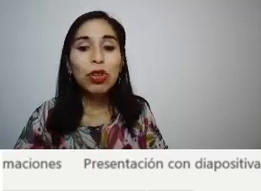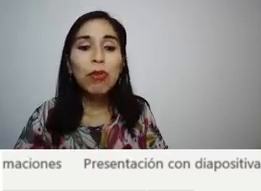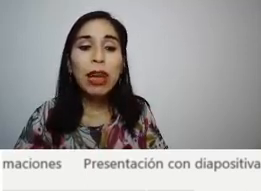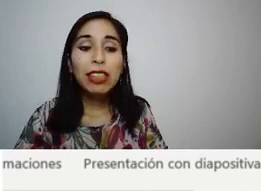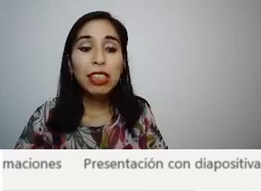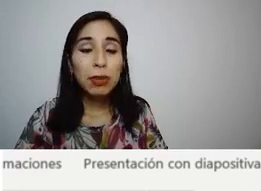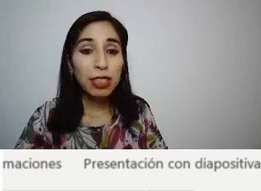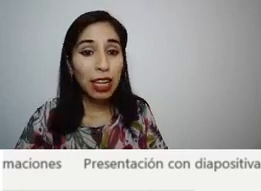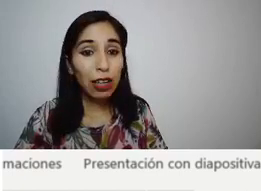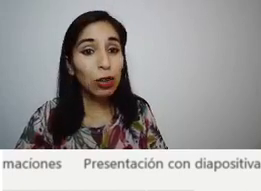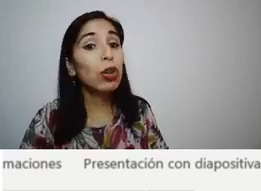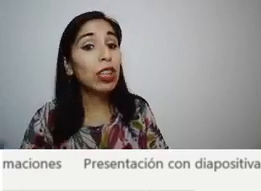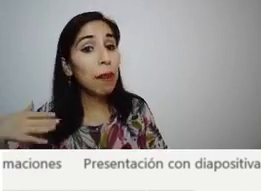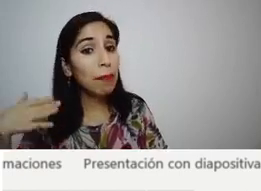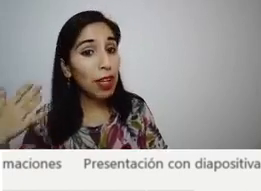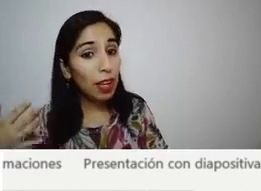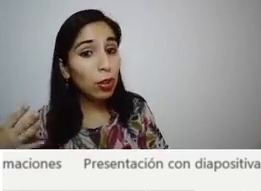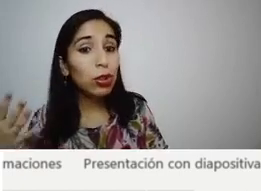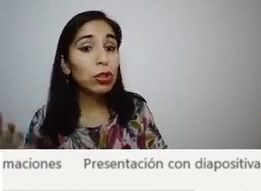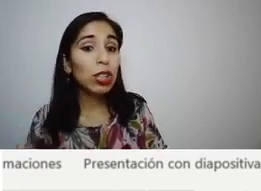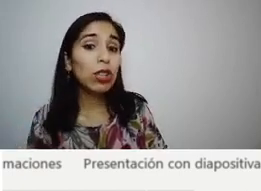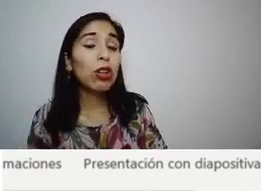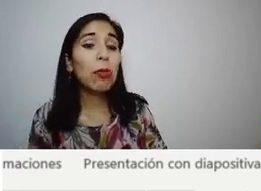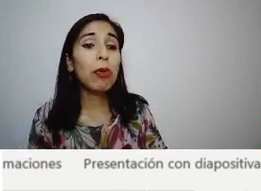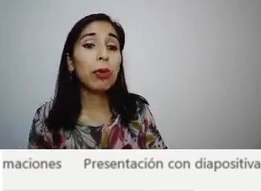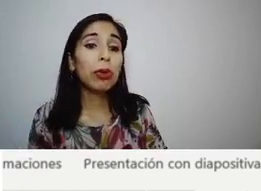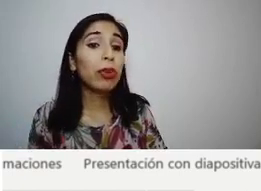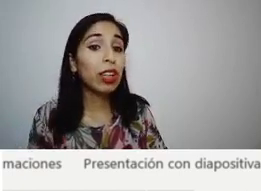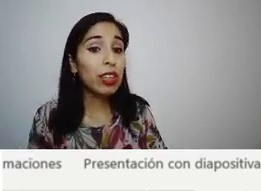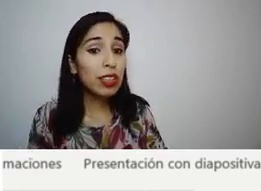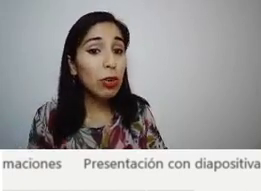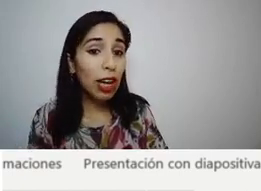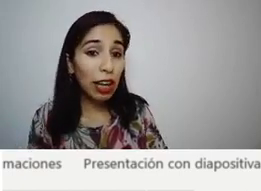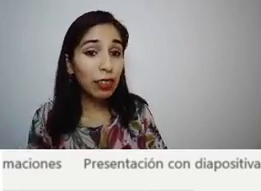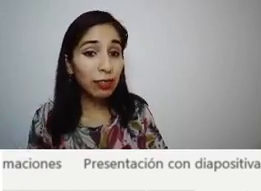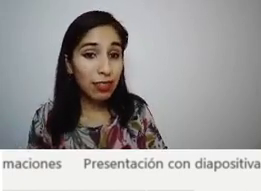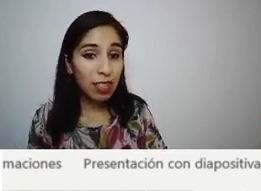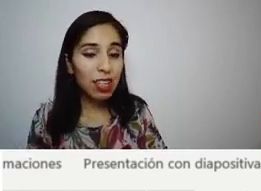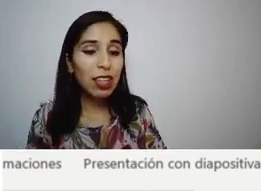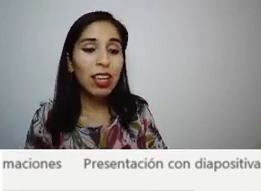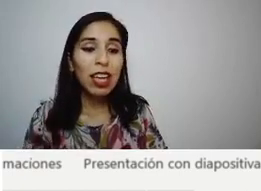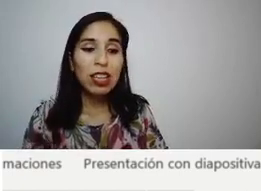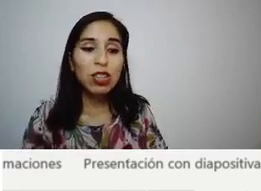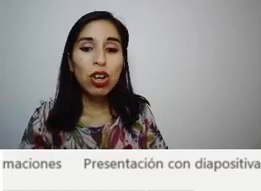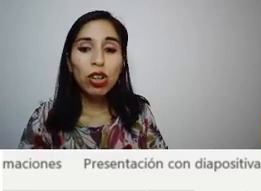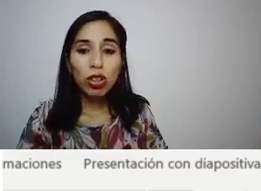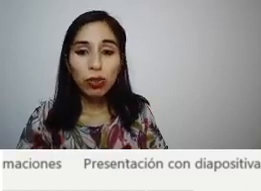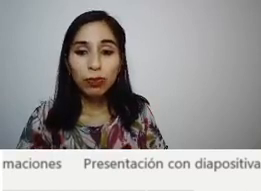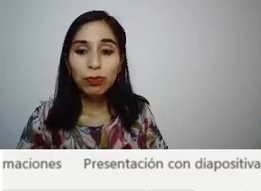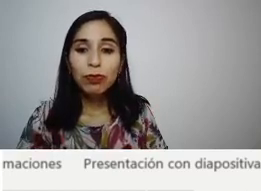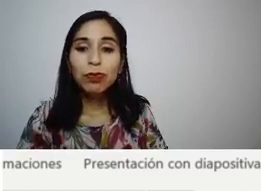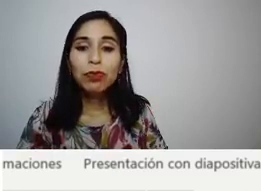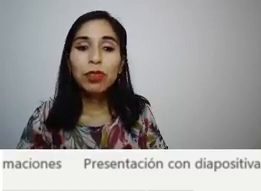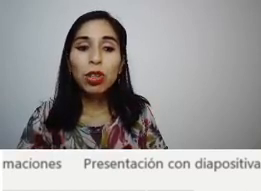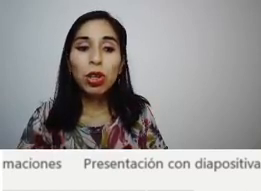el botón maximizar o también conocido como botón restaurar si son los